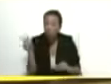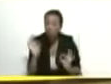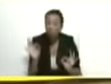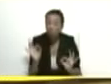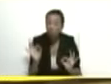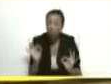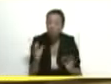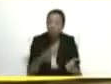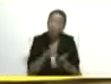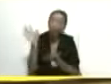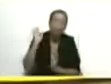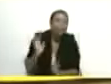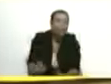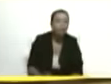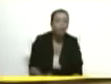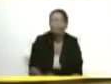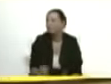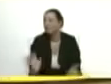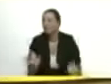Estás botado.